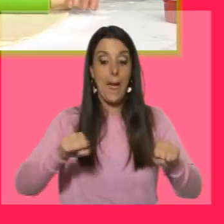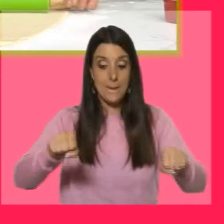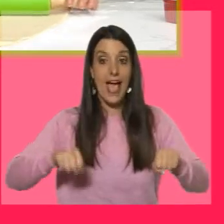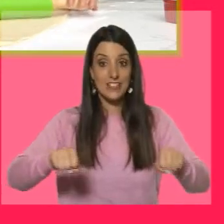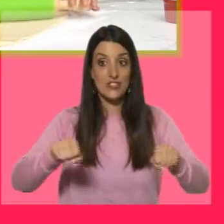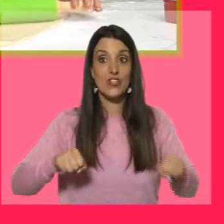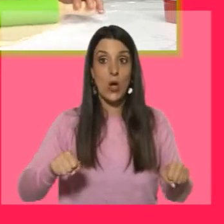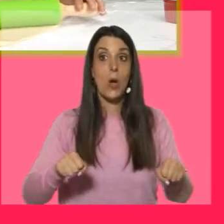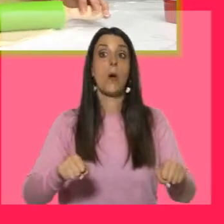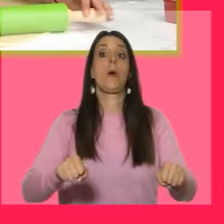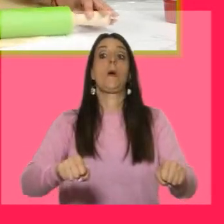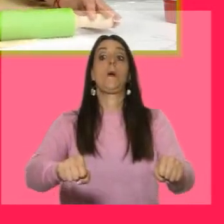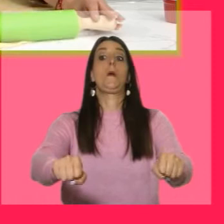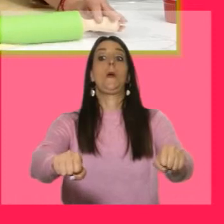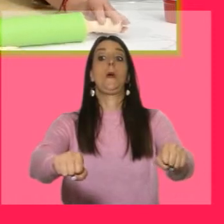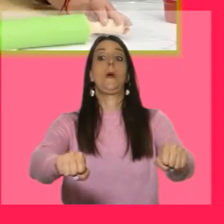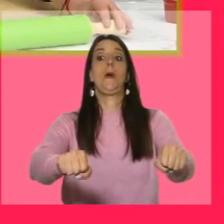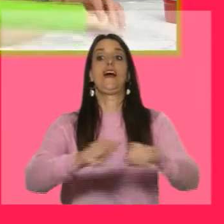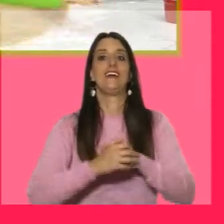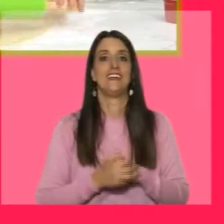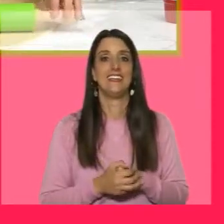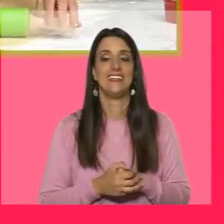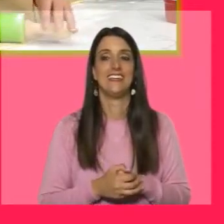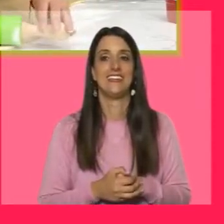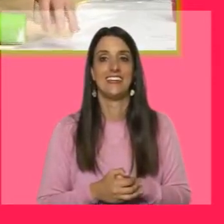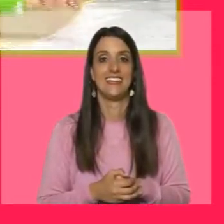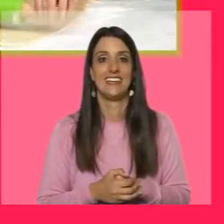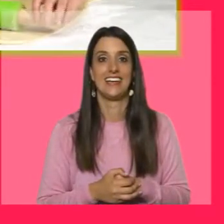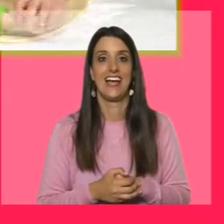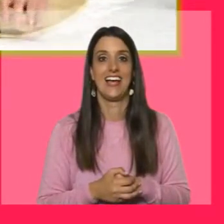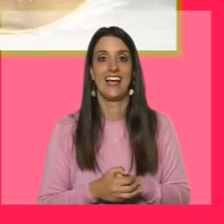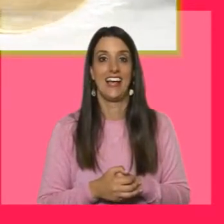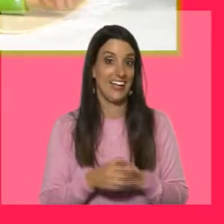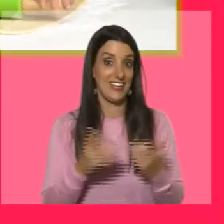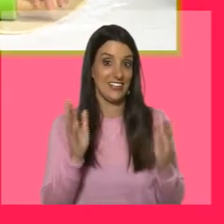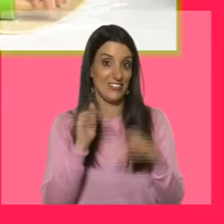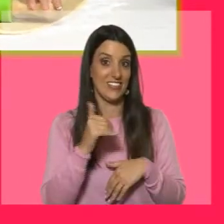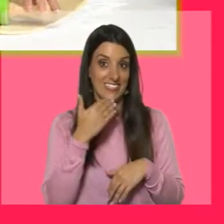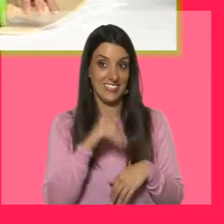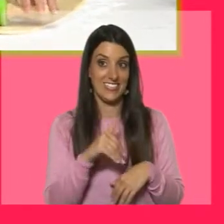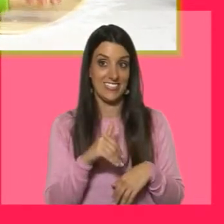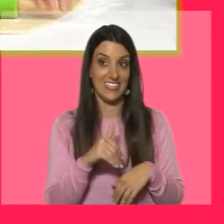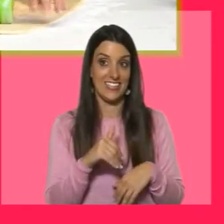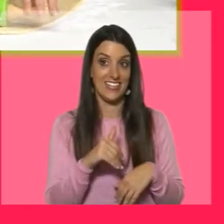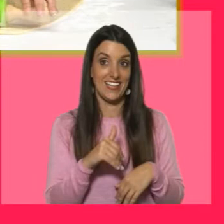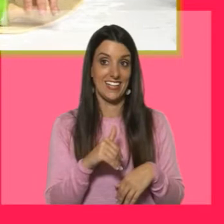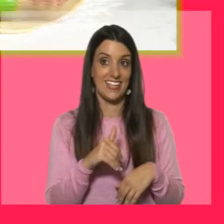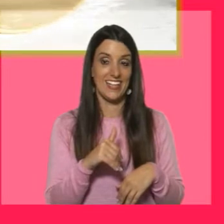Paula, para que no se vea la cabeza... Claro, hay que hacer... Ahí, acá ahí no se ve, ¿viste? Lo hago plano, ¿ven? ¿Entiendes? Ahí está. Ahí no se... Pará, te